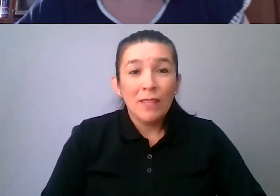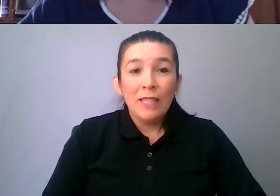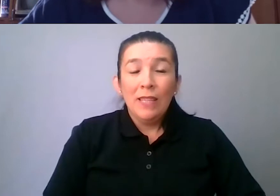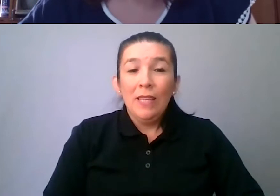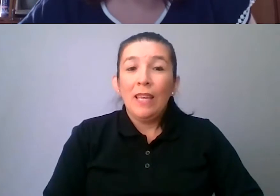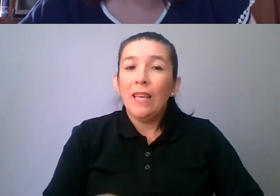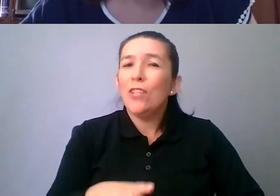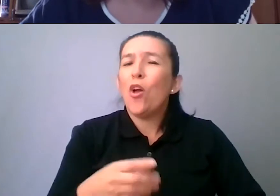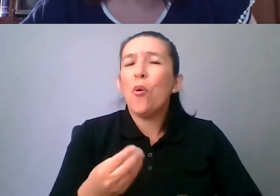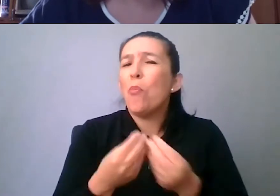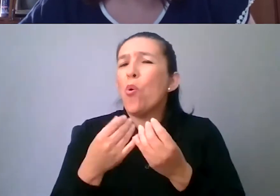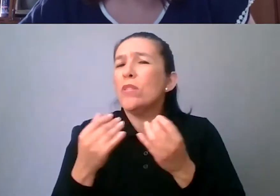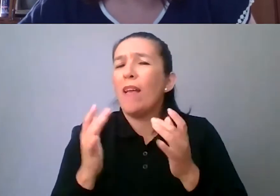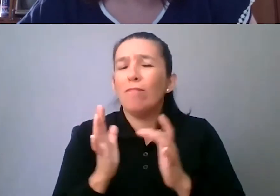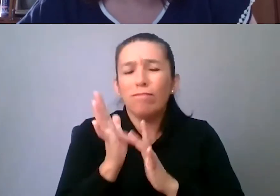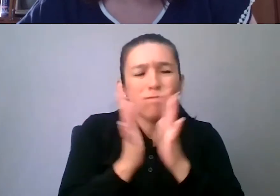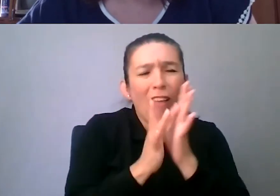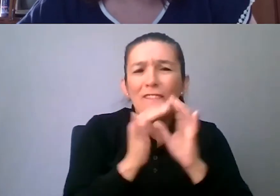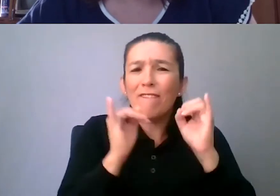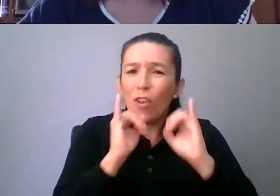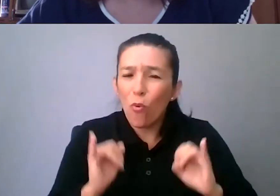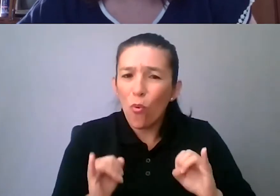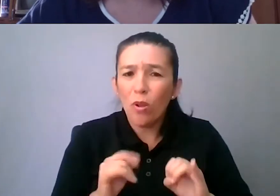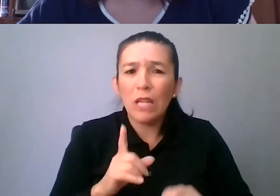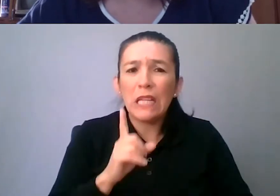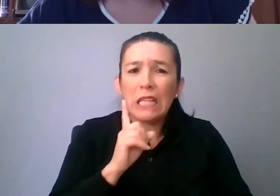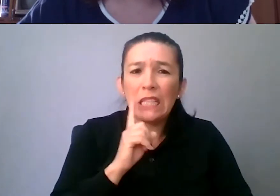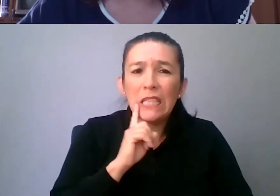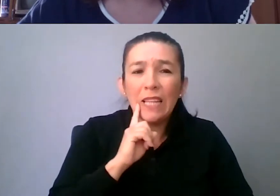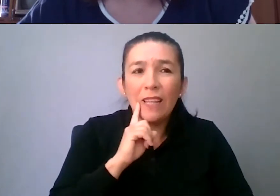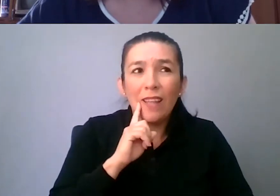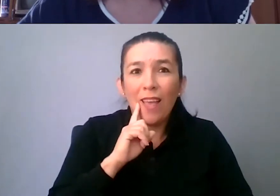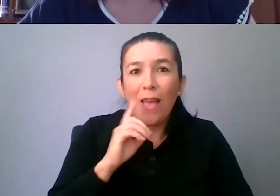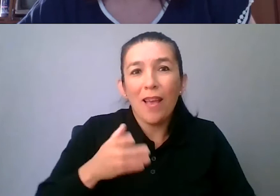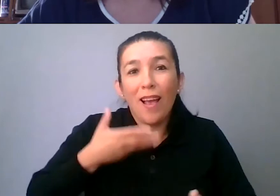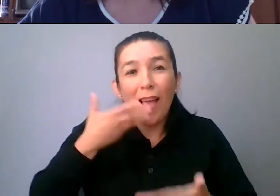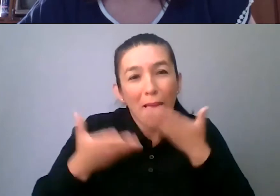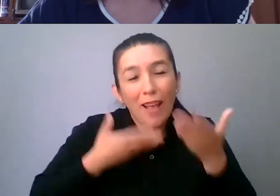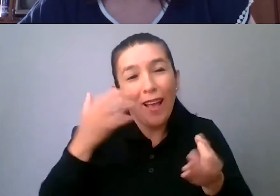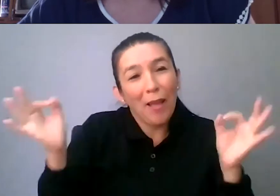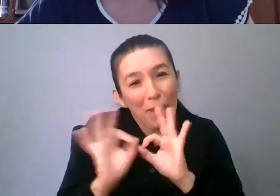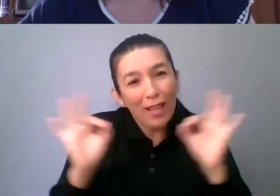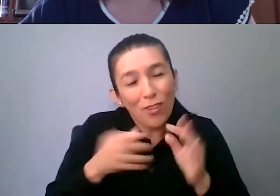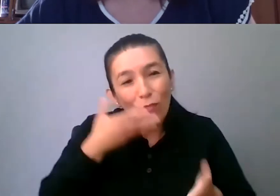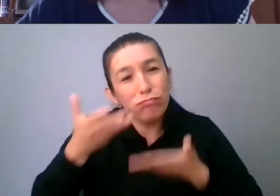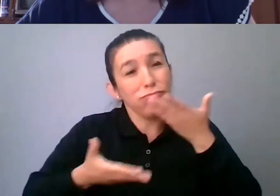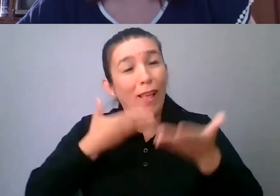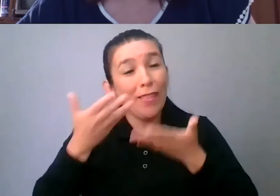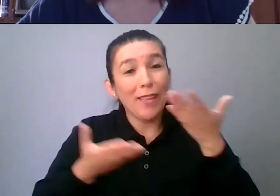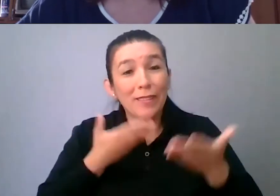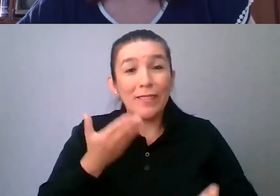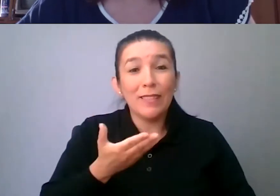Son varias las figuras que tienen cantilaciones en Isla de Pascua y también son varias